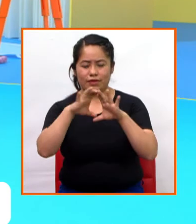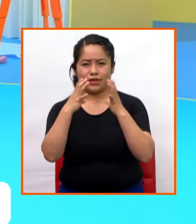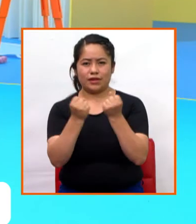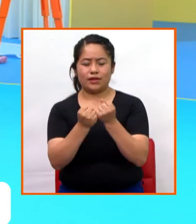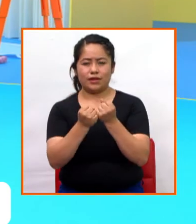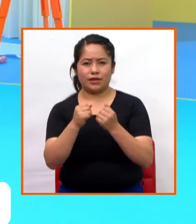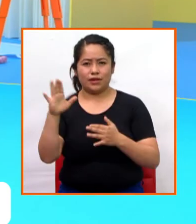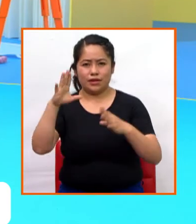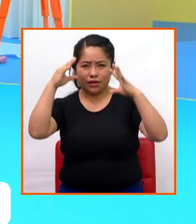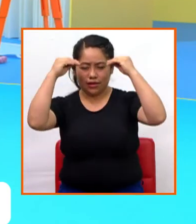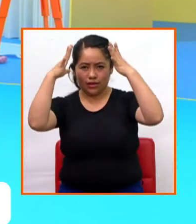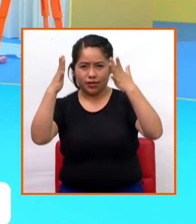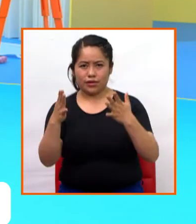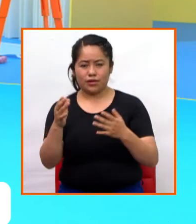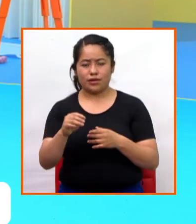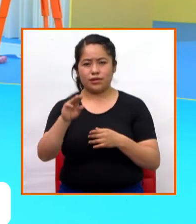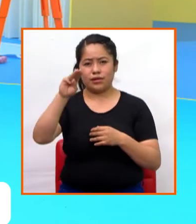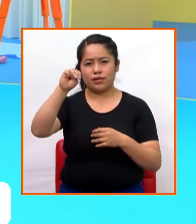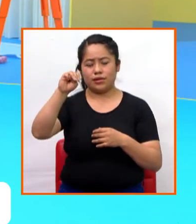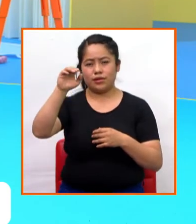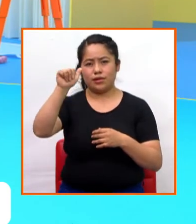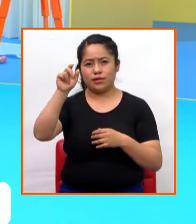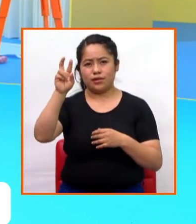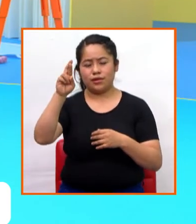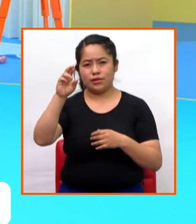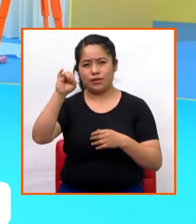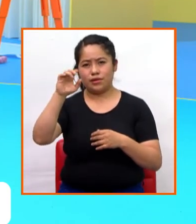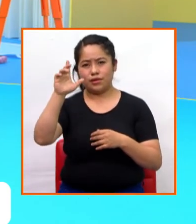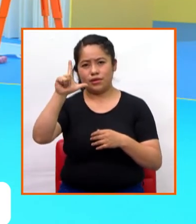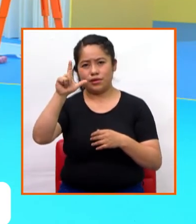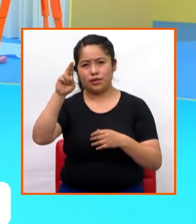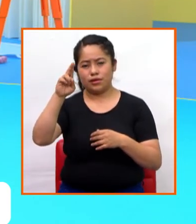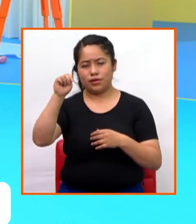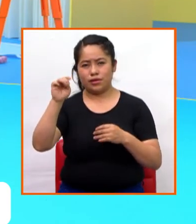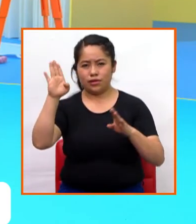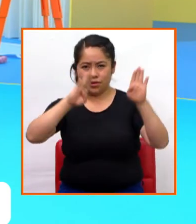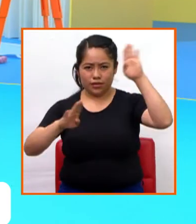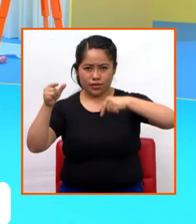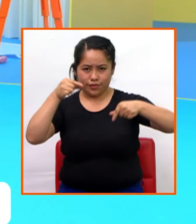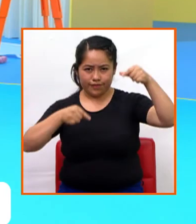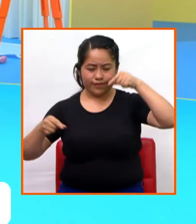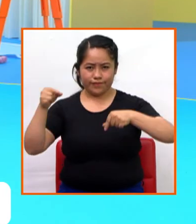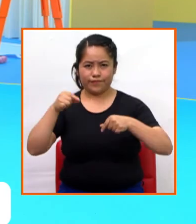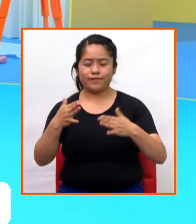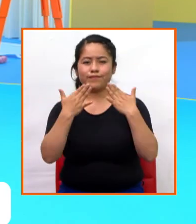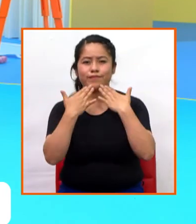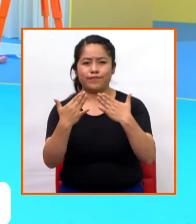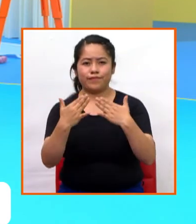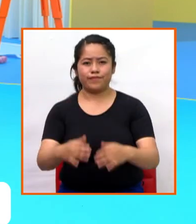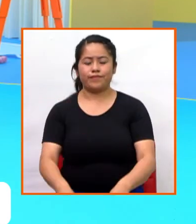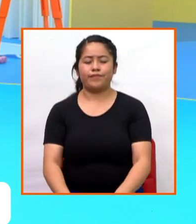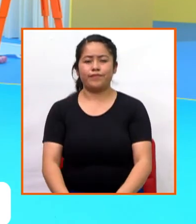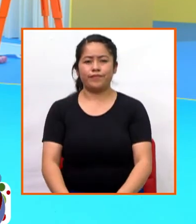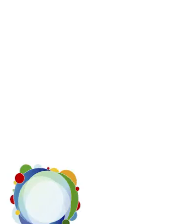de ustedes la maestra Mariluz Lima Chialcón de la especialidad de Biología Geografía. Muchas gracias.